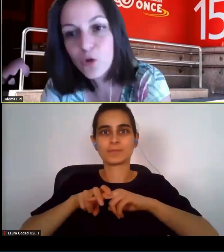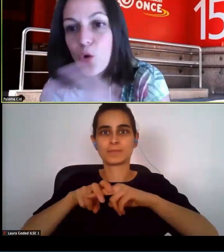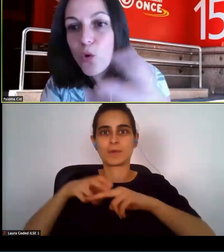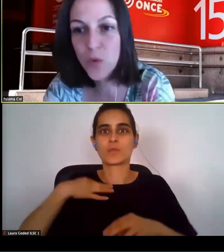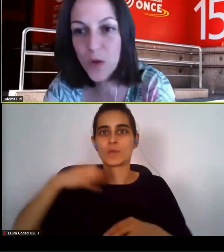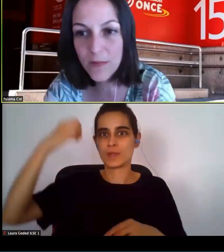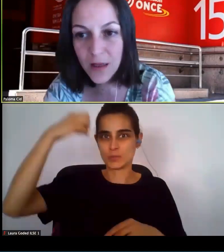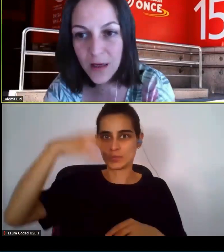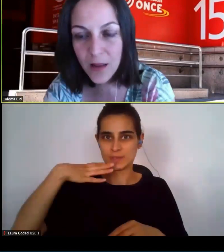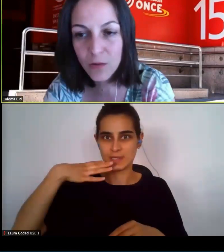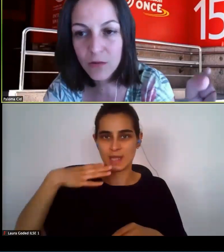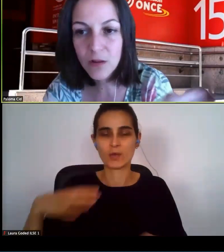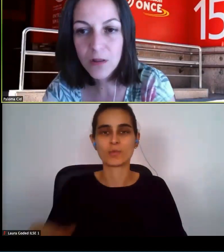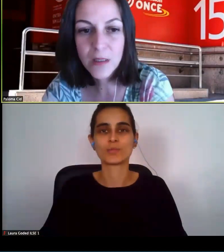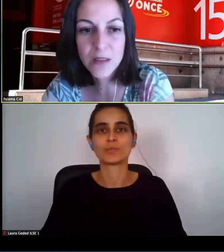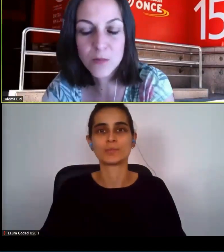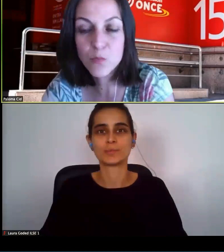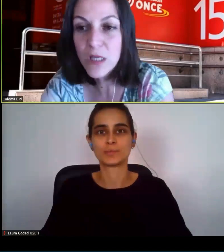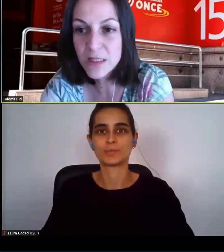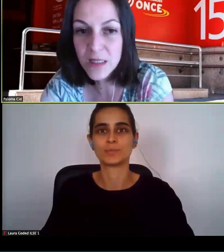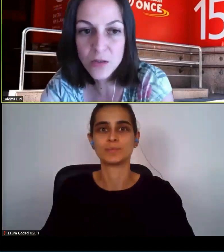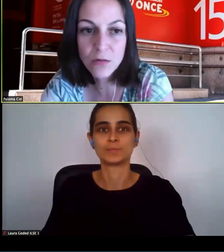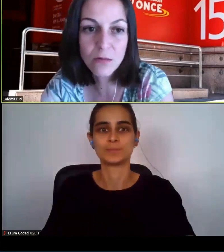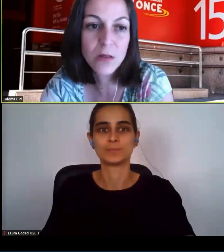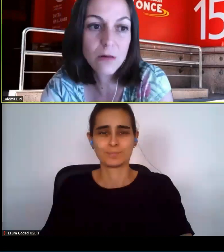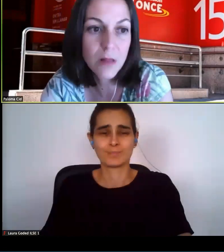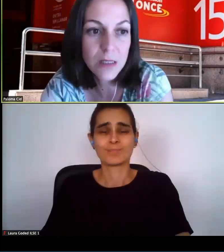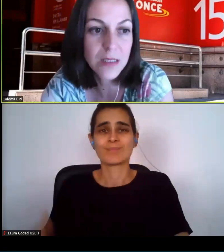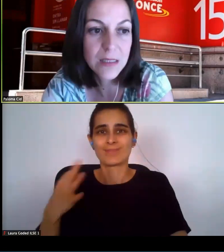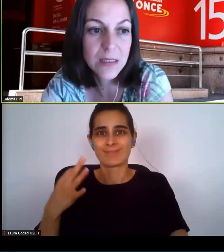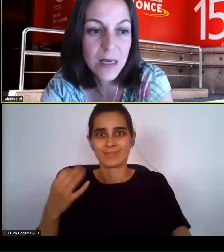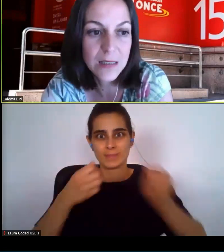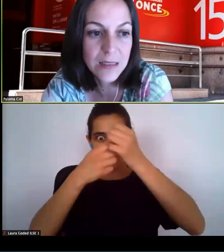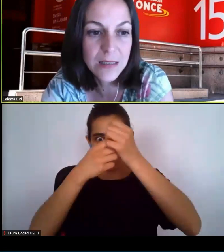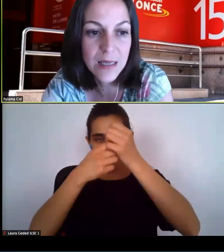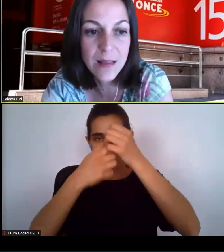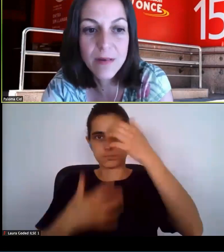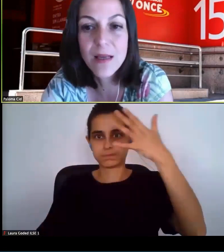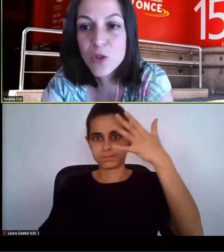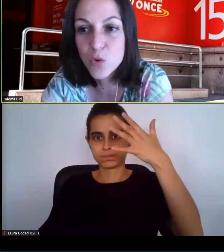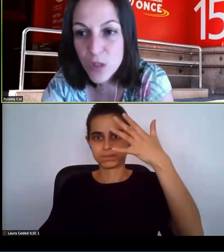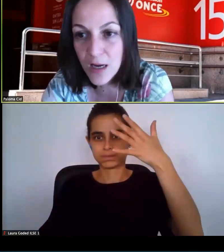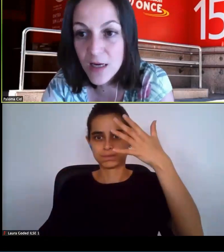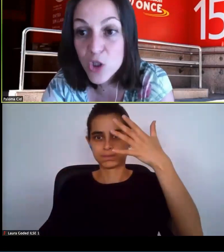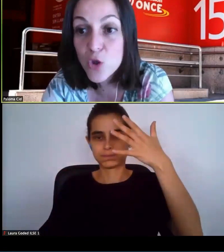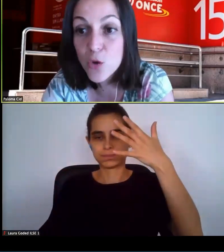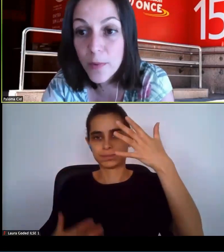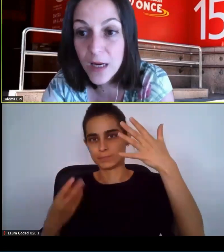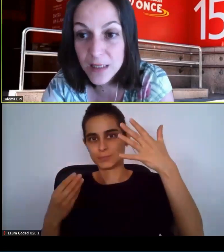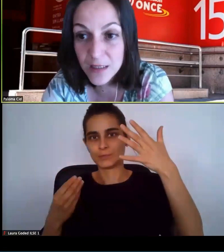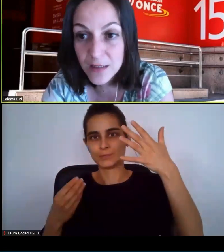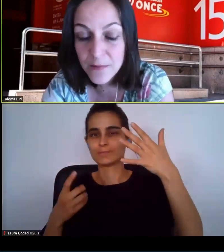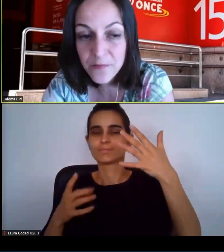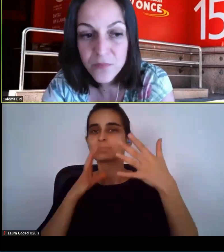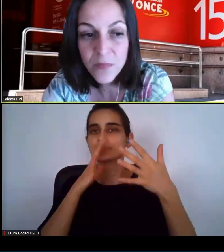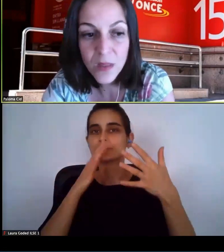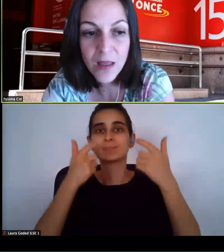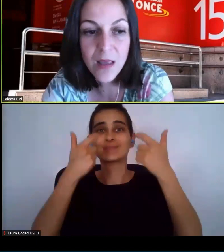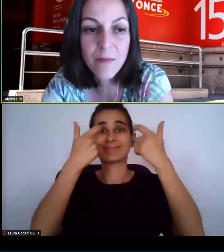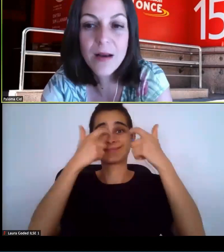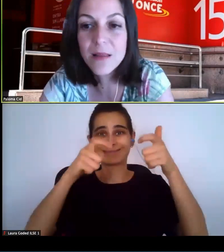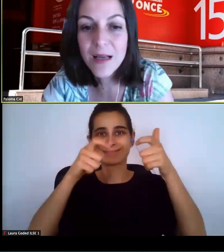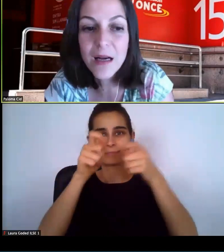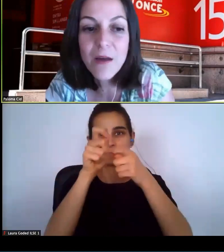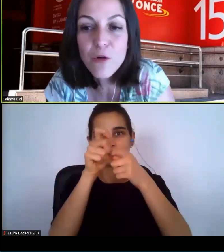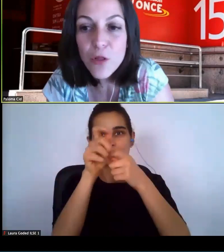claro, todo eso ahí mezclado es muy extenso. Entonces, esas clases se dividen en subclases que